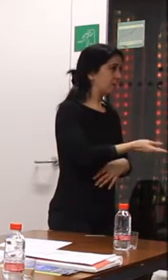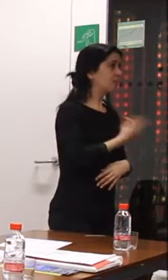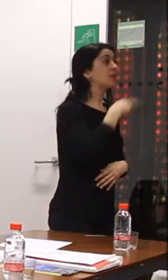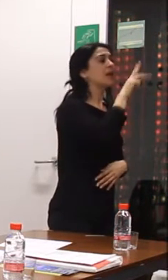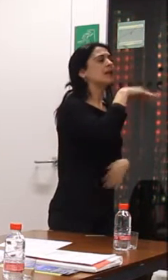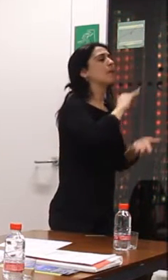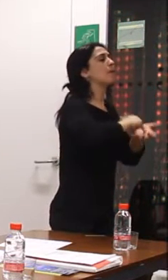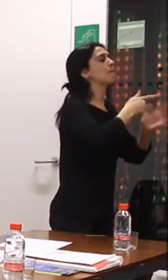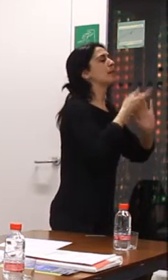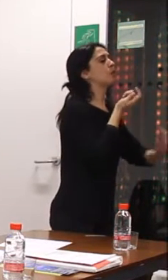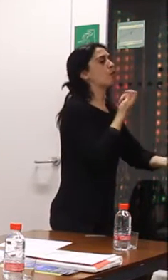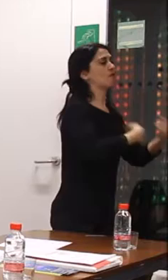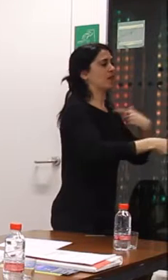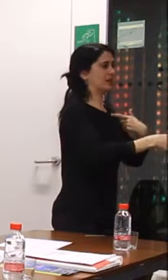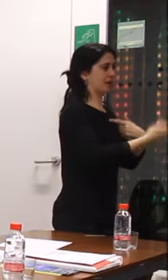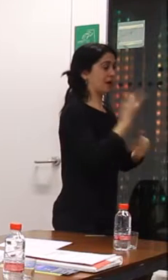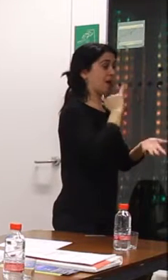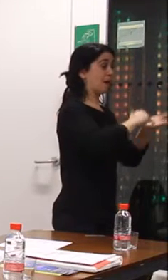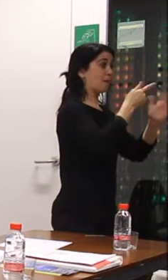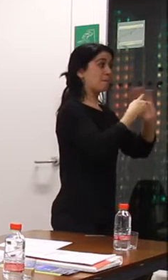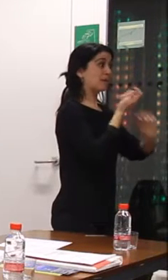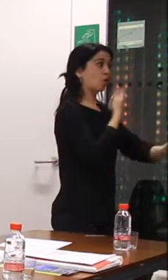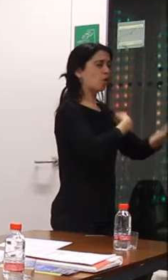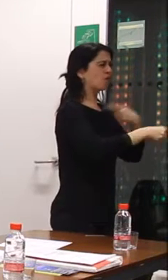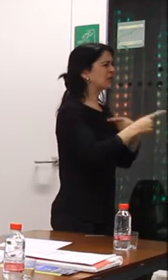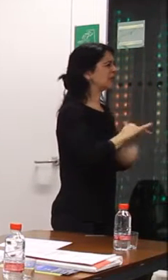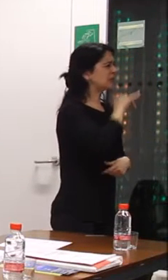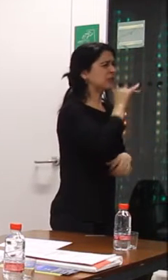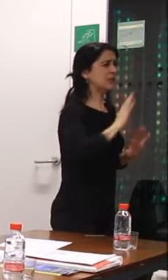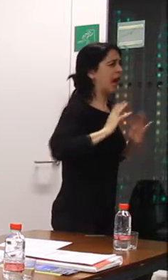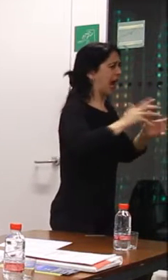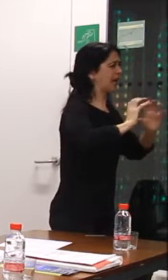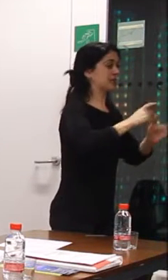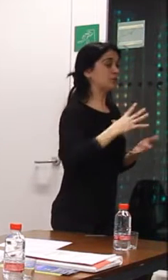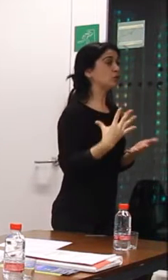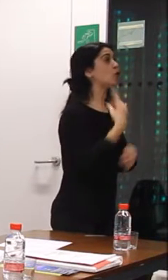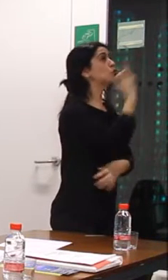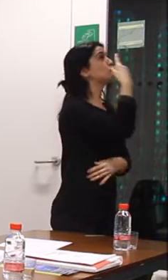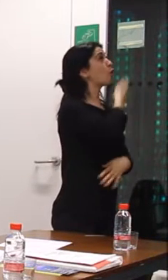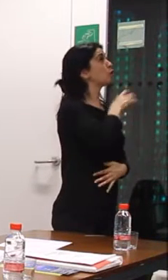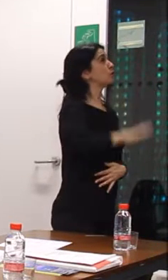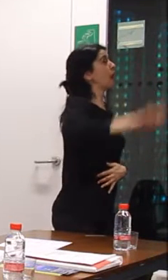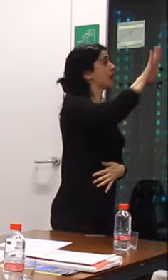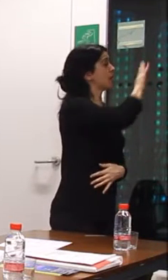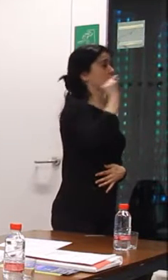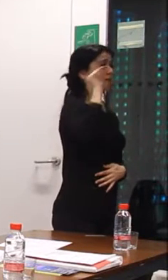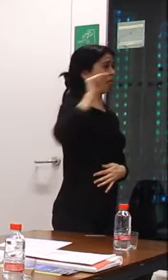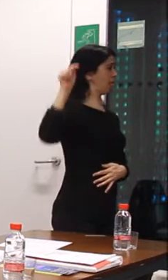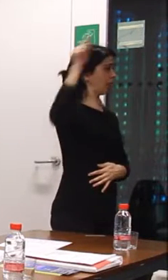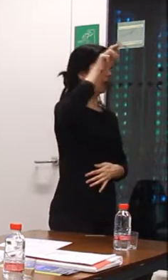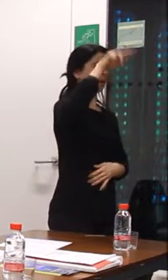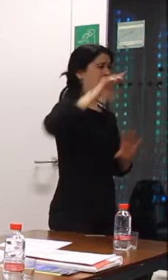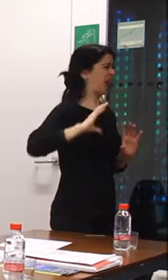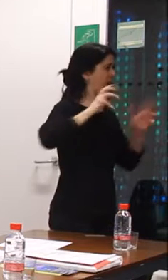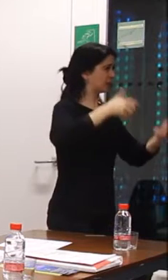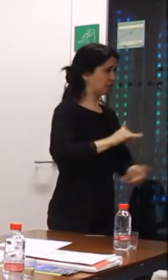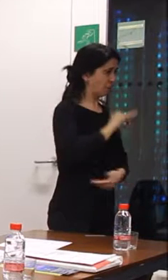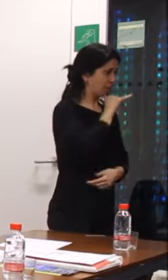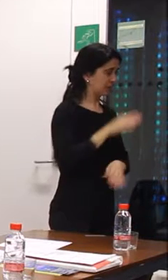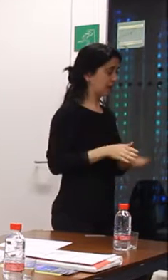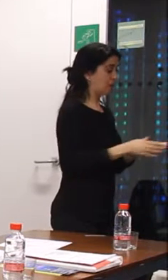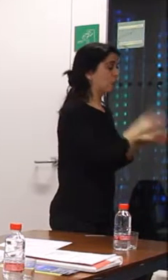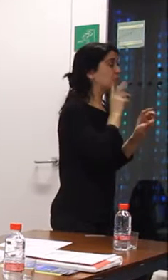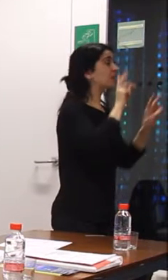venta. Los métodos de venta parece ser que son agresivos en todos los sitios, no solamente en España. ¿Vale? Y ya en términos de formación y